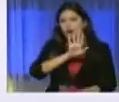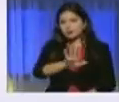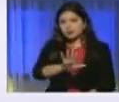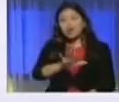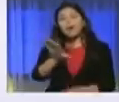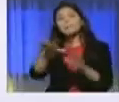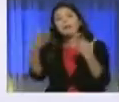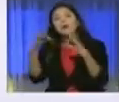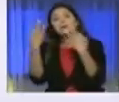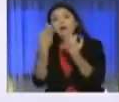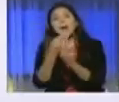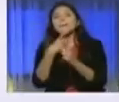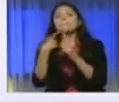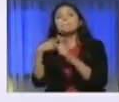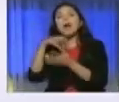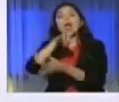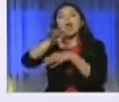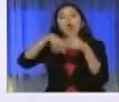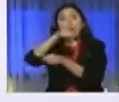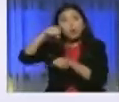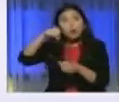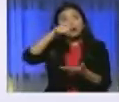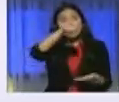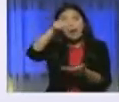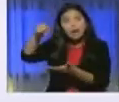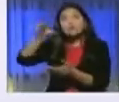CLAP de los trabajadores, que han surgido.